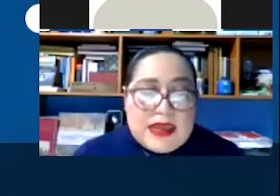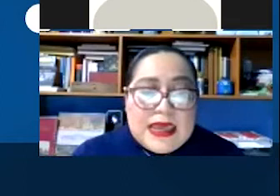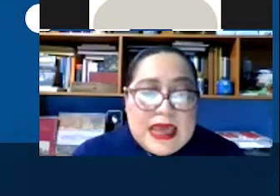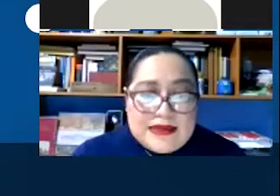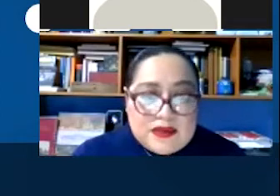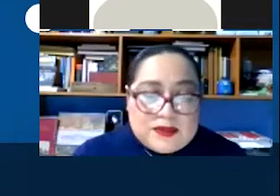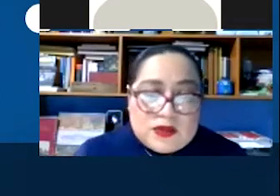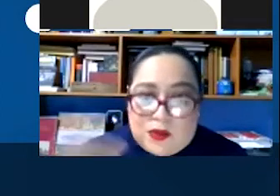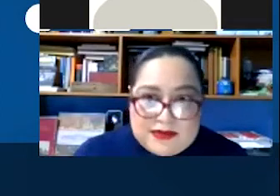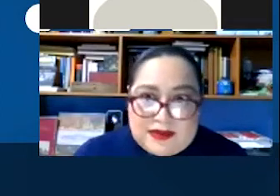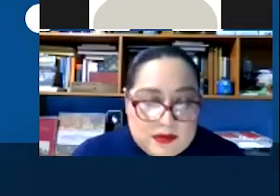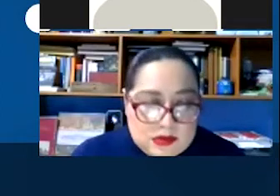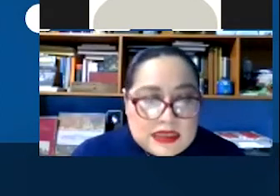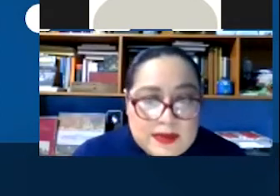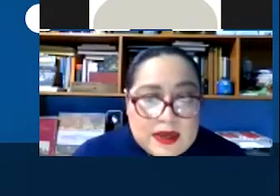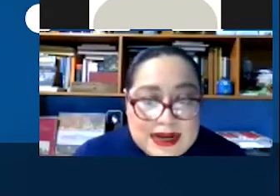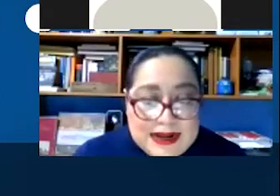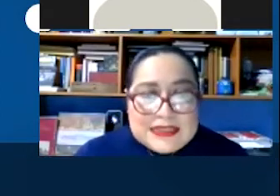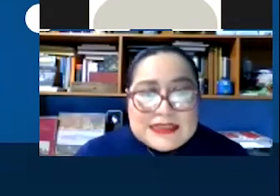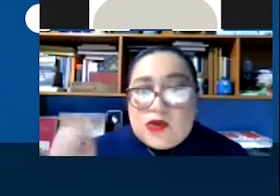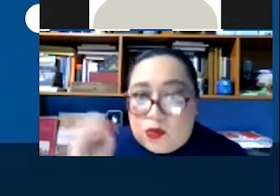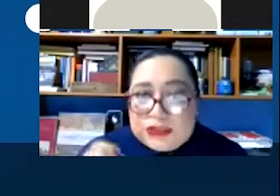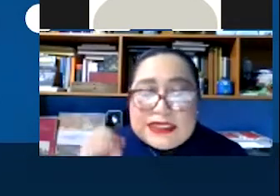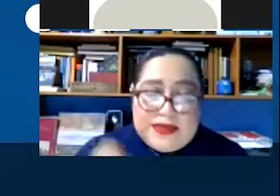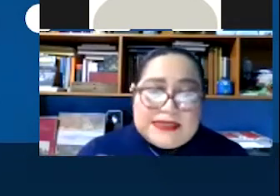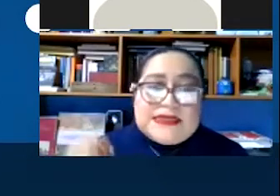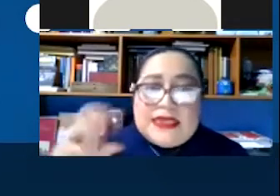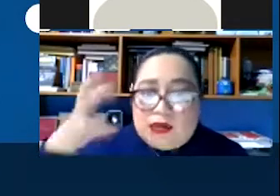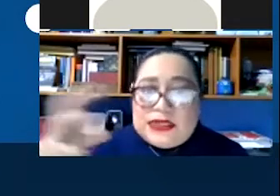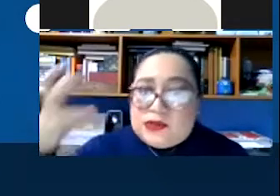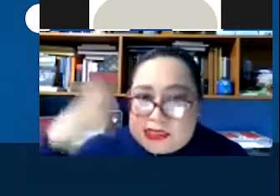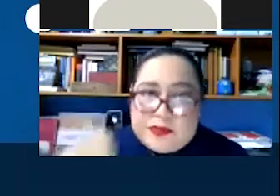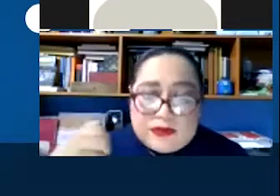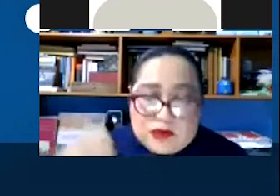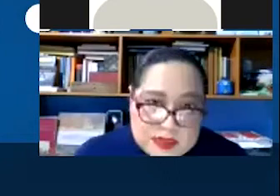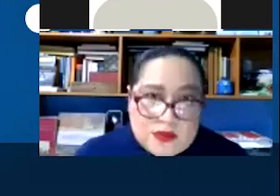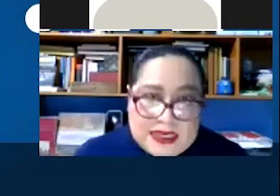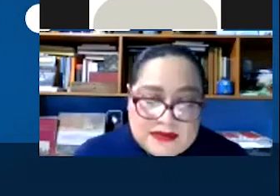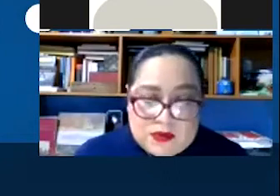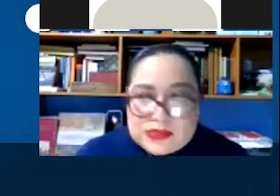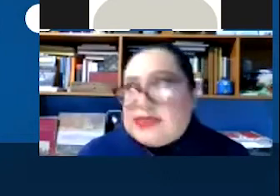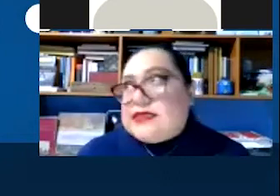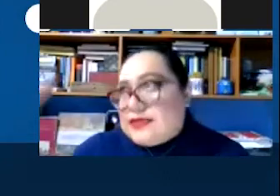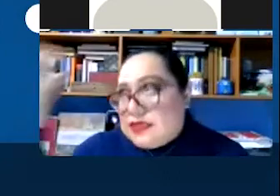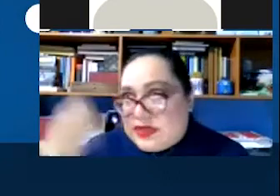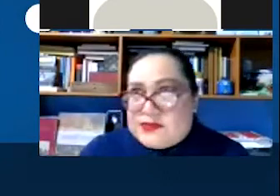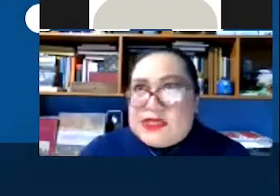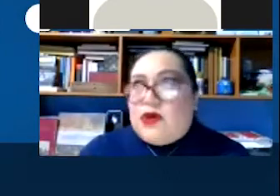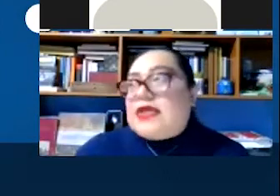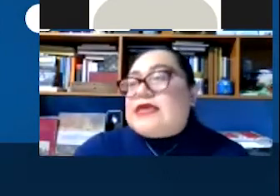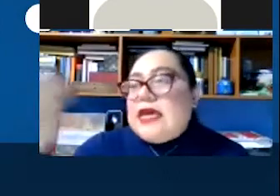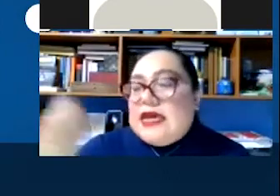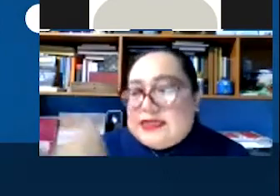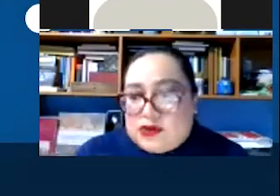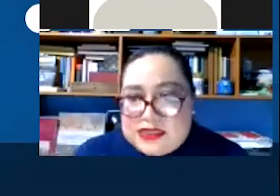solamente hay aspectos cuantitativos que mejorar, sino muchas veces son estos aspectos más subjetivos, es decir, estas